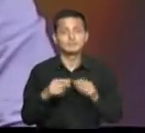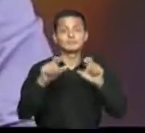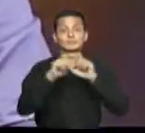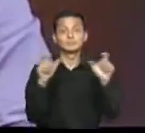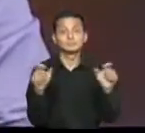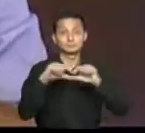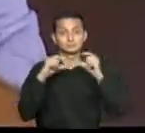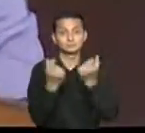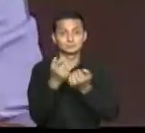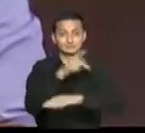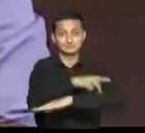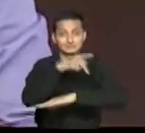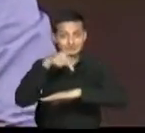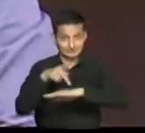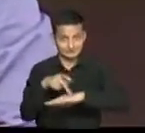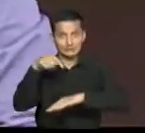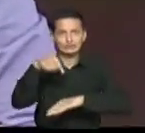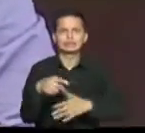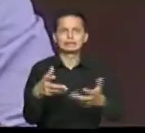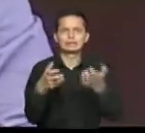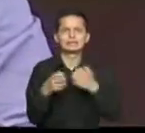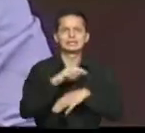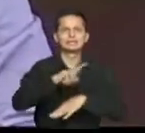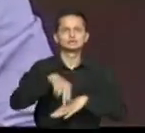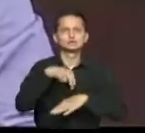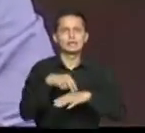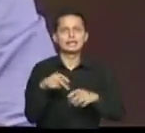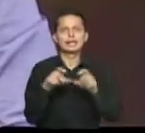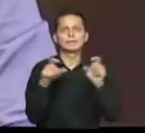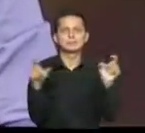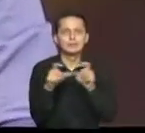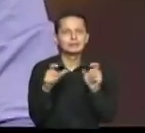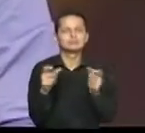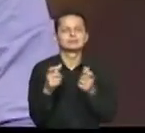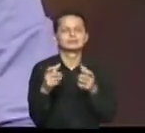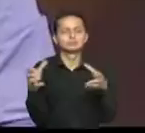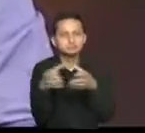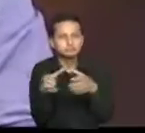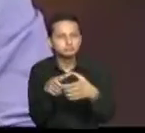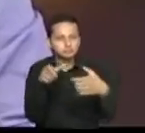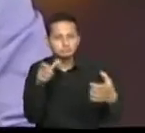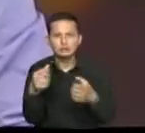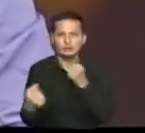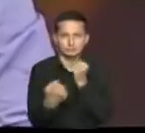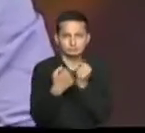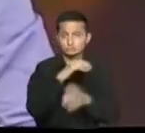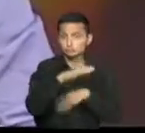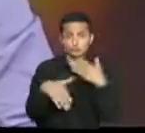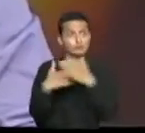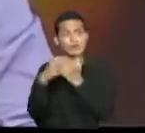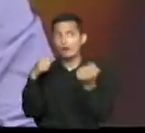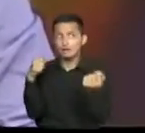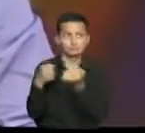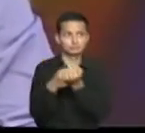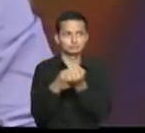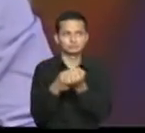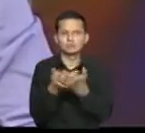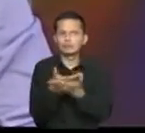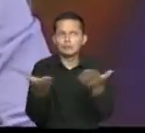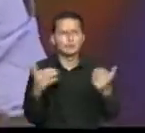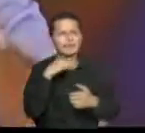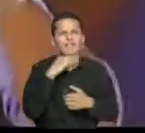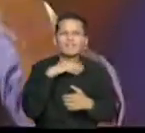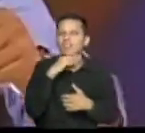quiere ser ahora una Cámara Nacional de Pequeña y Mediana Industria, todo el respaldo. Estos compañeros nunca se